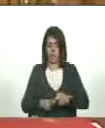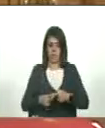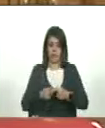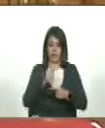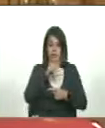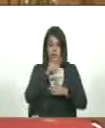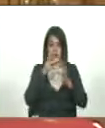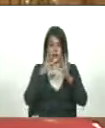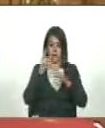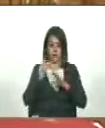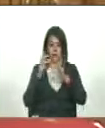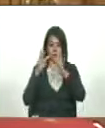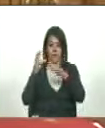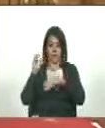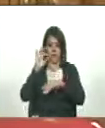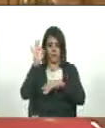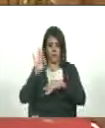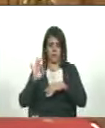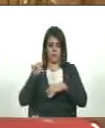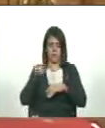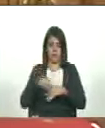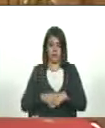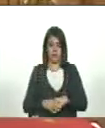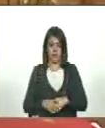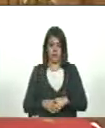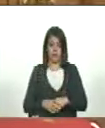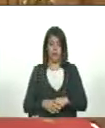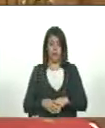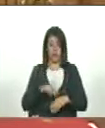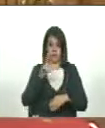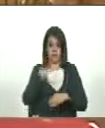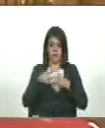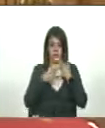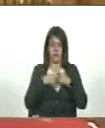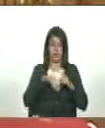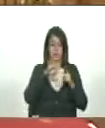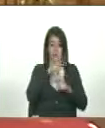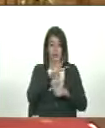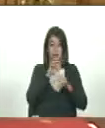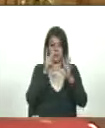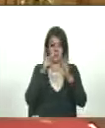un 38.80%, los extraordinarios en un